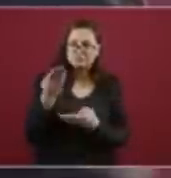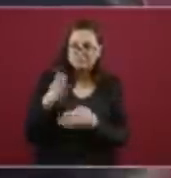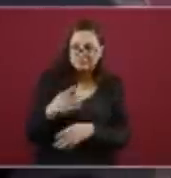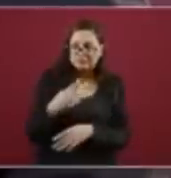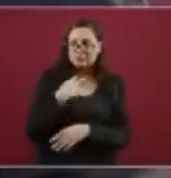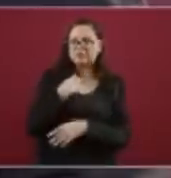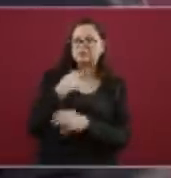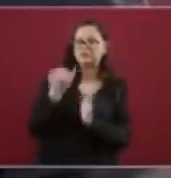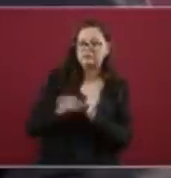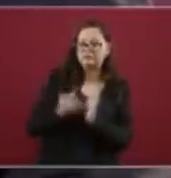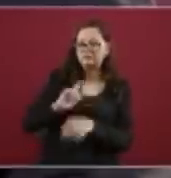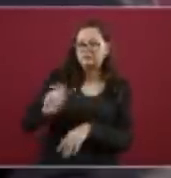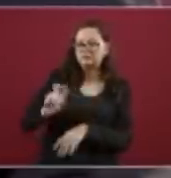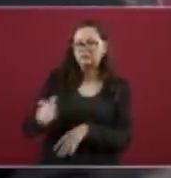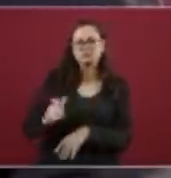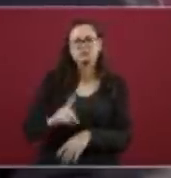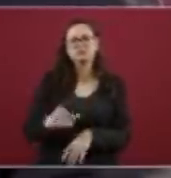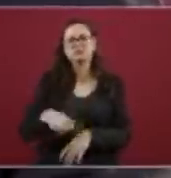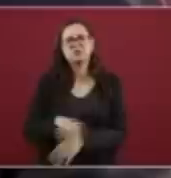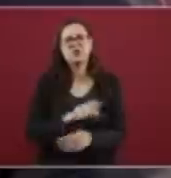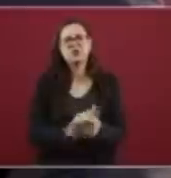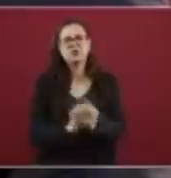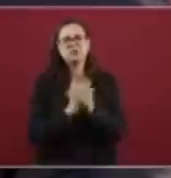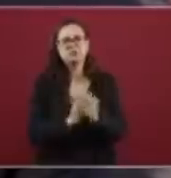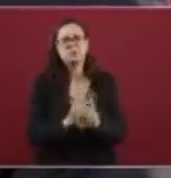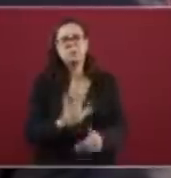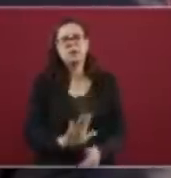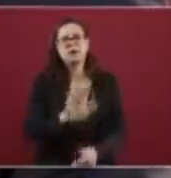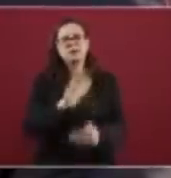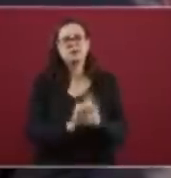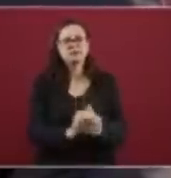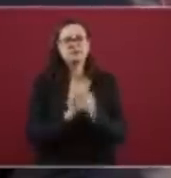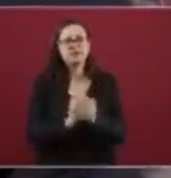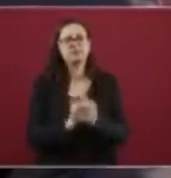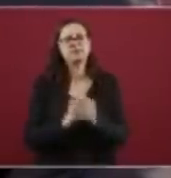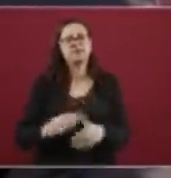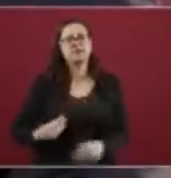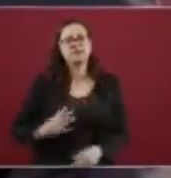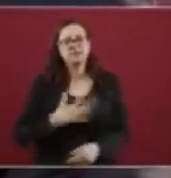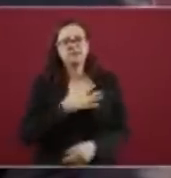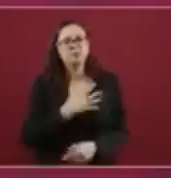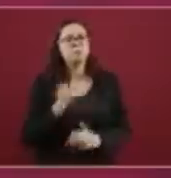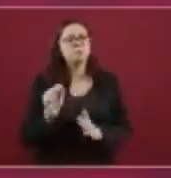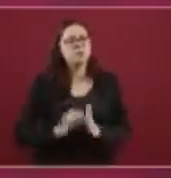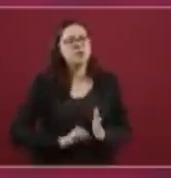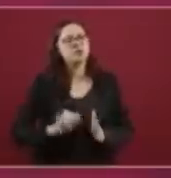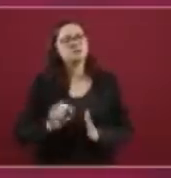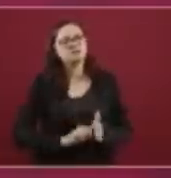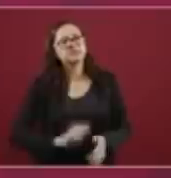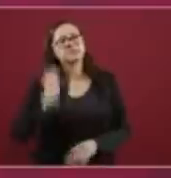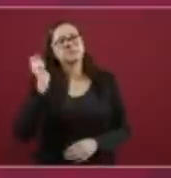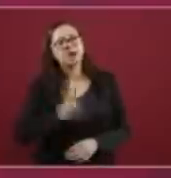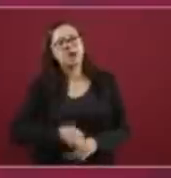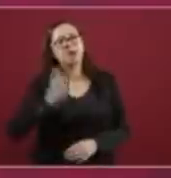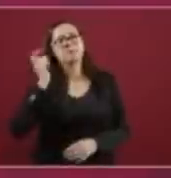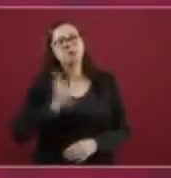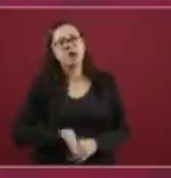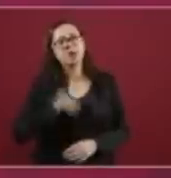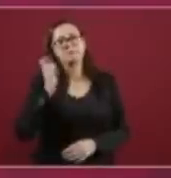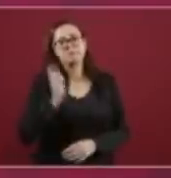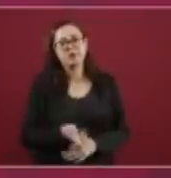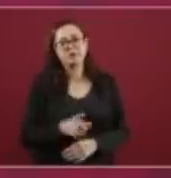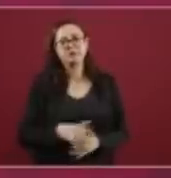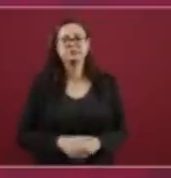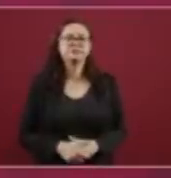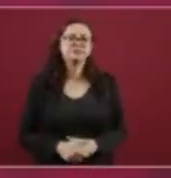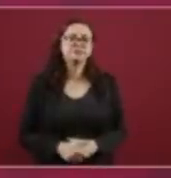Le llamamos tandas para el bienestar, y que puedan ir pagando mensualmente. Vamos a empezar con una cantidad